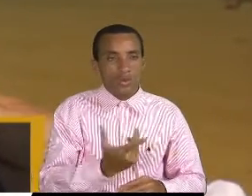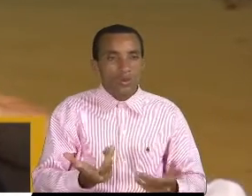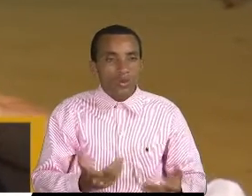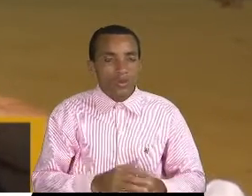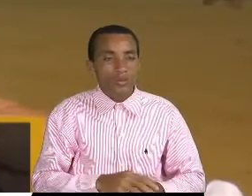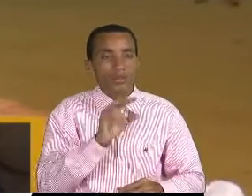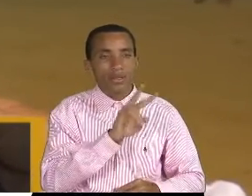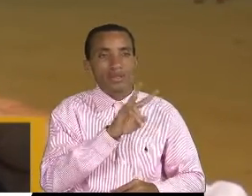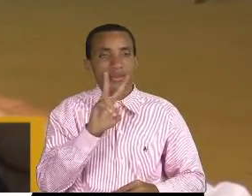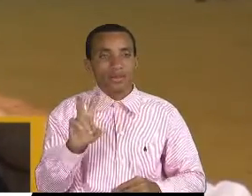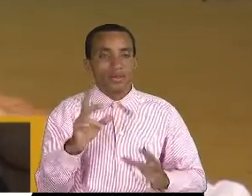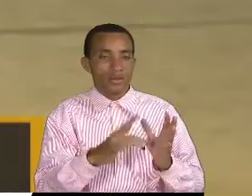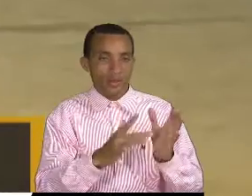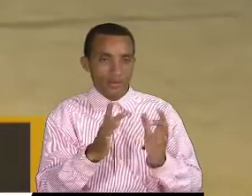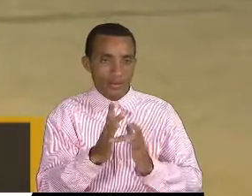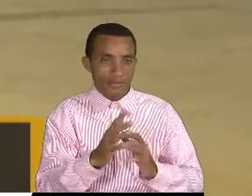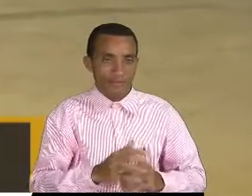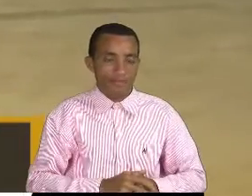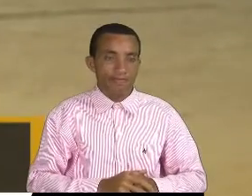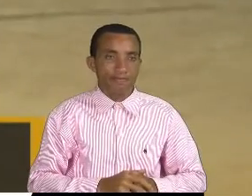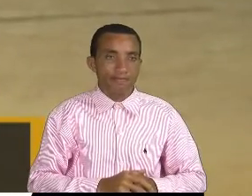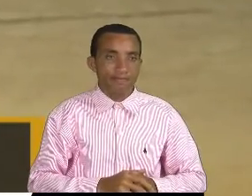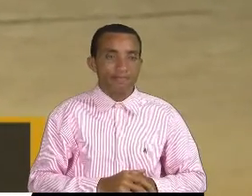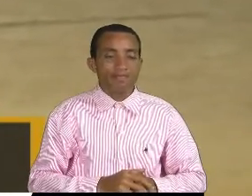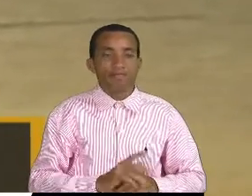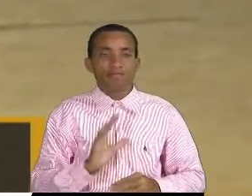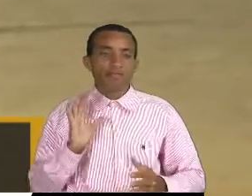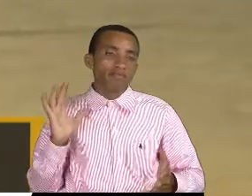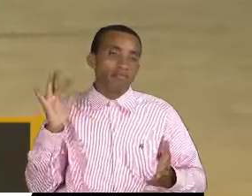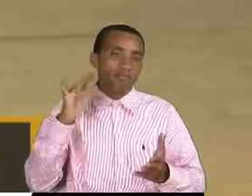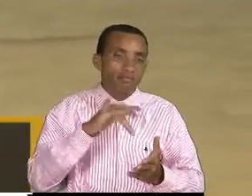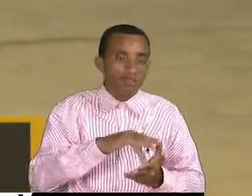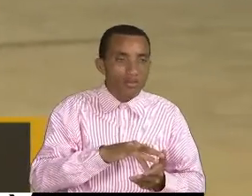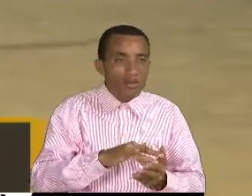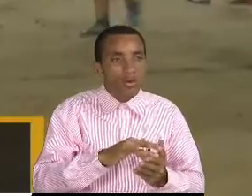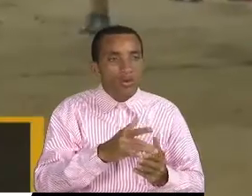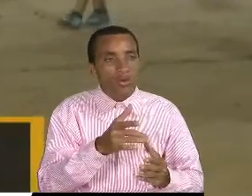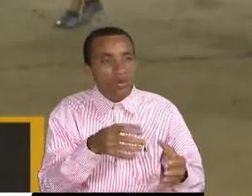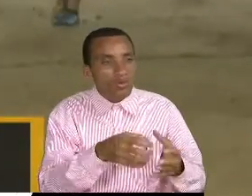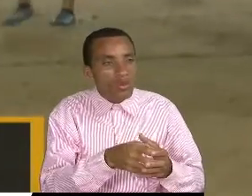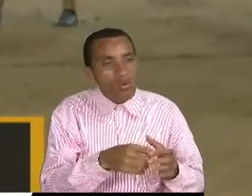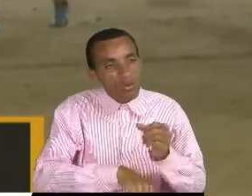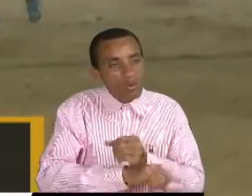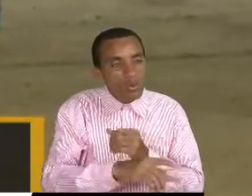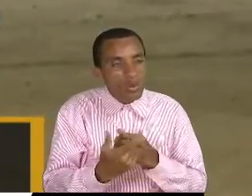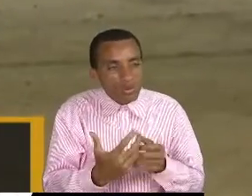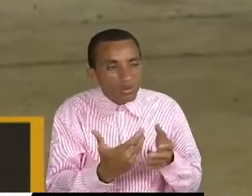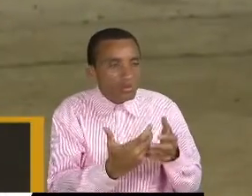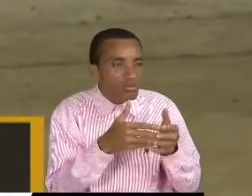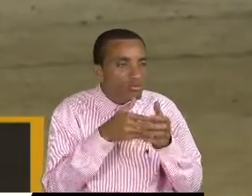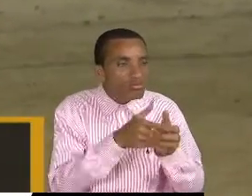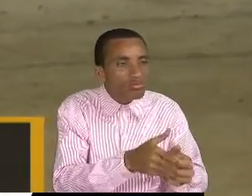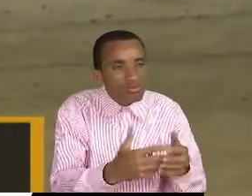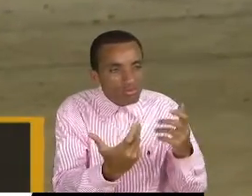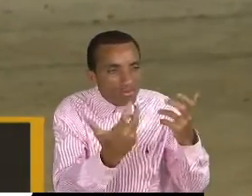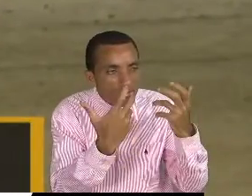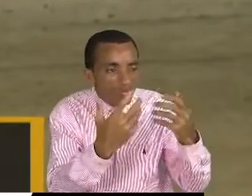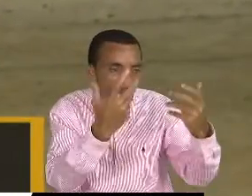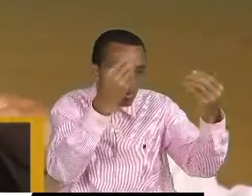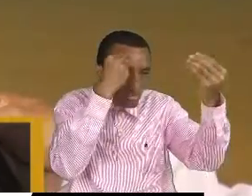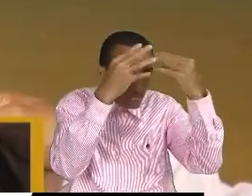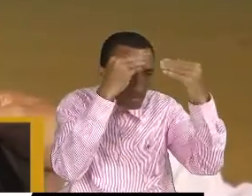abril, y pues han ido a la comisión de fútbol a pedir una asesoría en cuanto a trabajos tácticos, y bueno, estamos aquí dictándole una pequeña